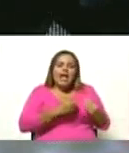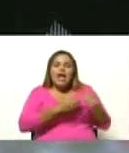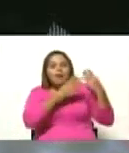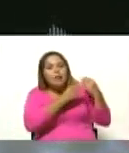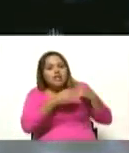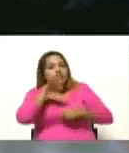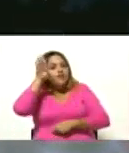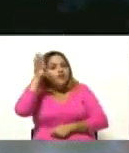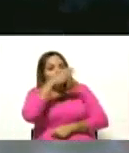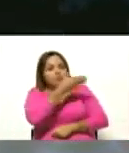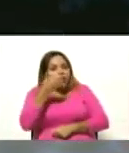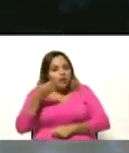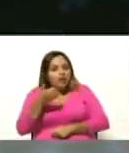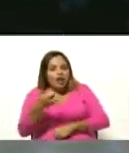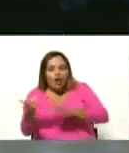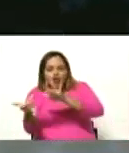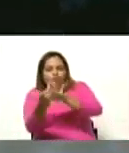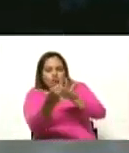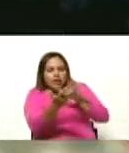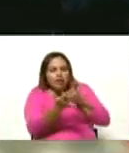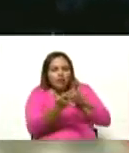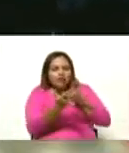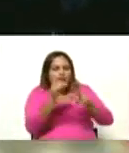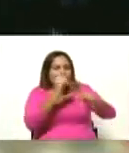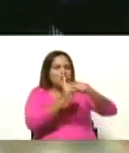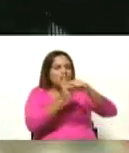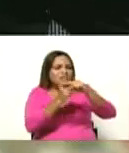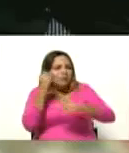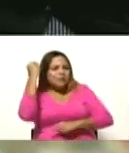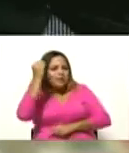mejor. El que se conecte con esas expectativas